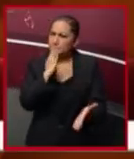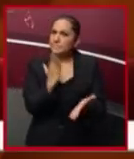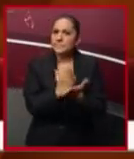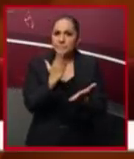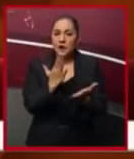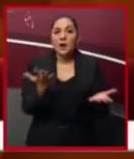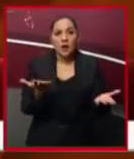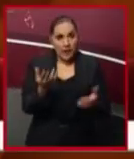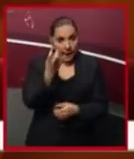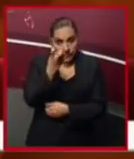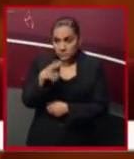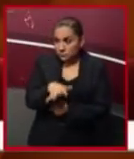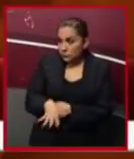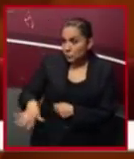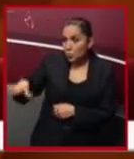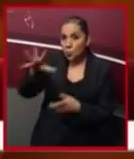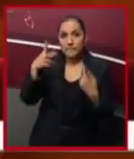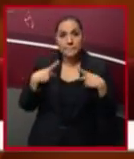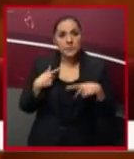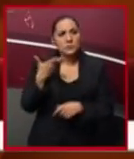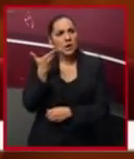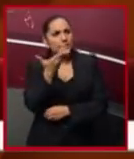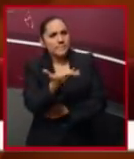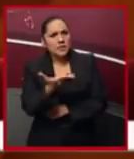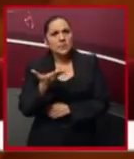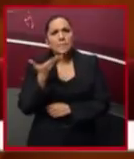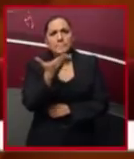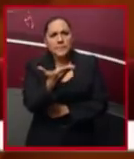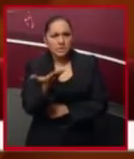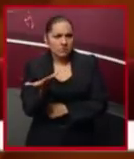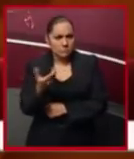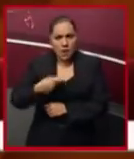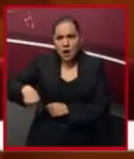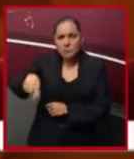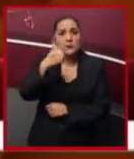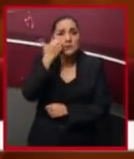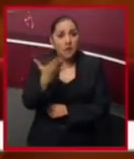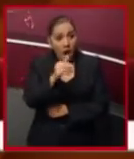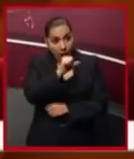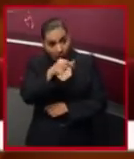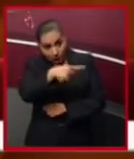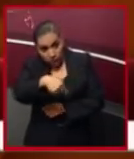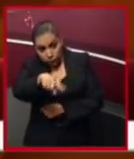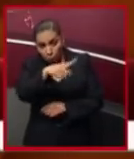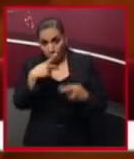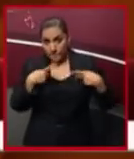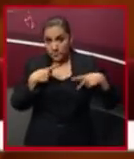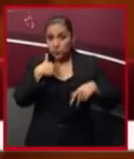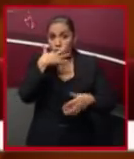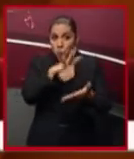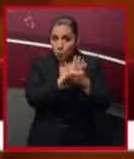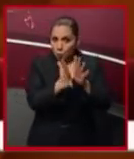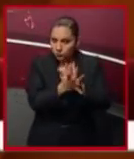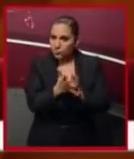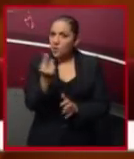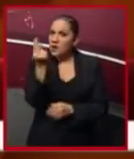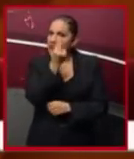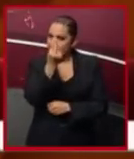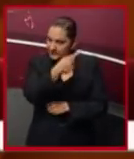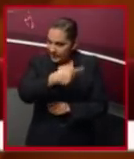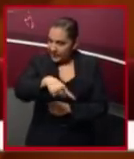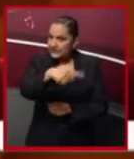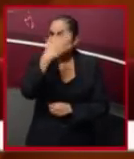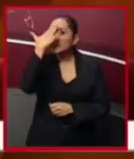en la calle la ciudadanía. A los corruptos, hagámosles saber que van a estar y que